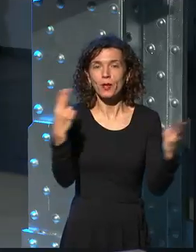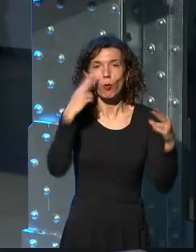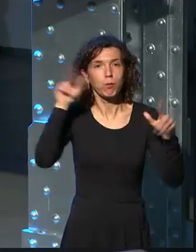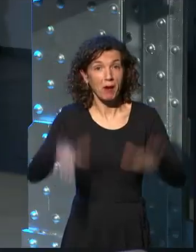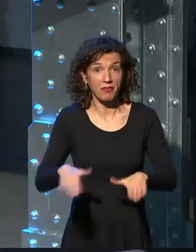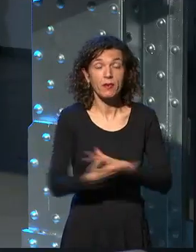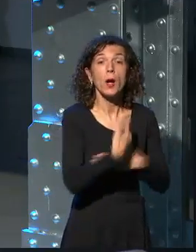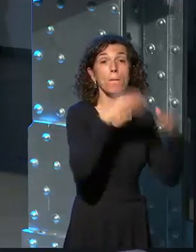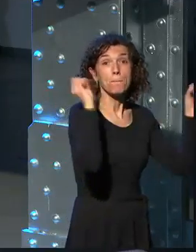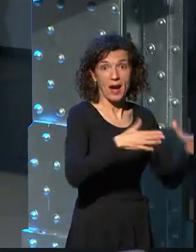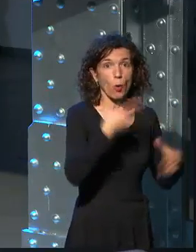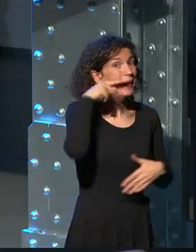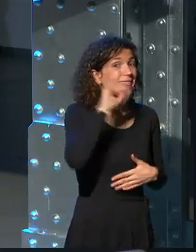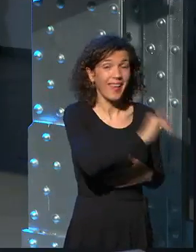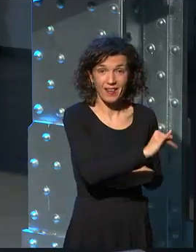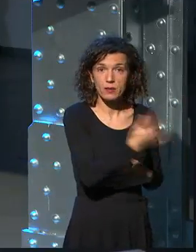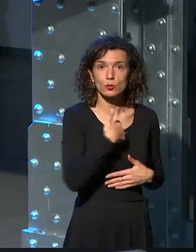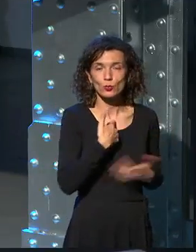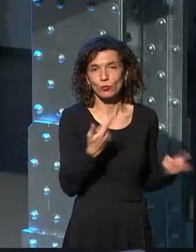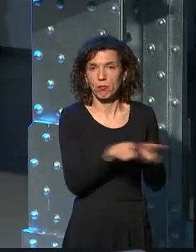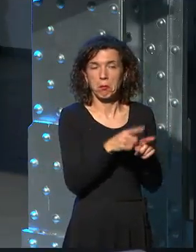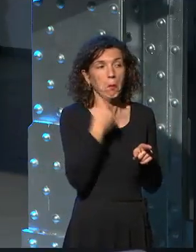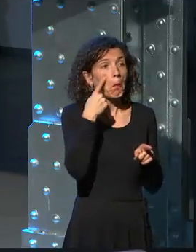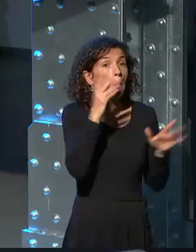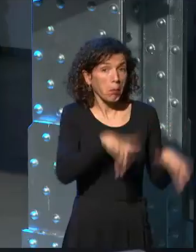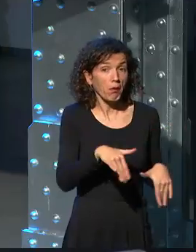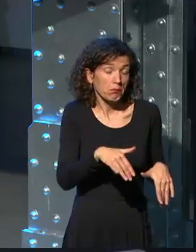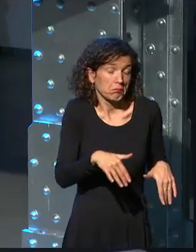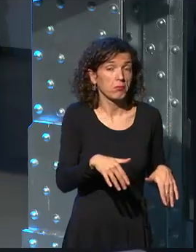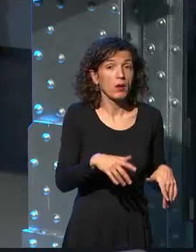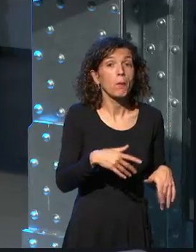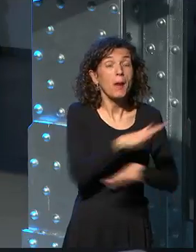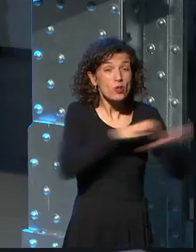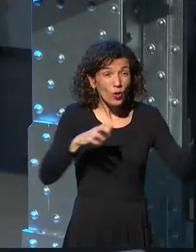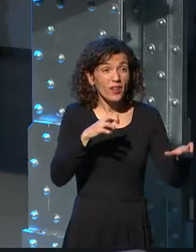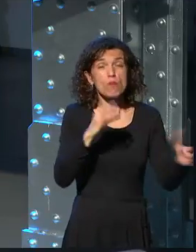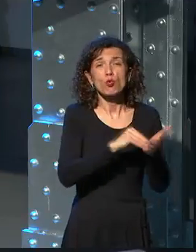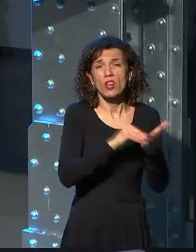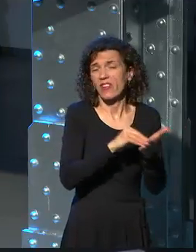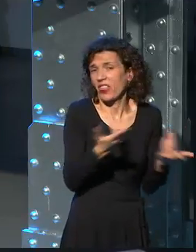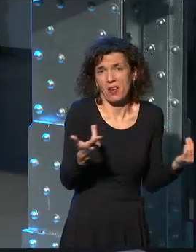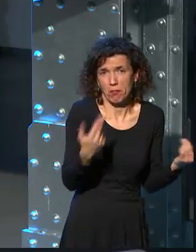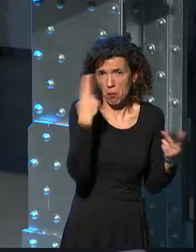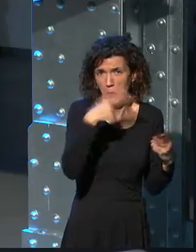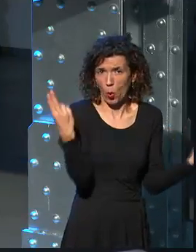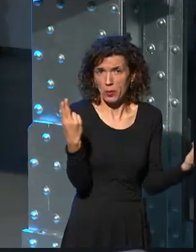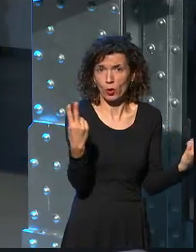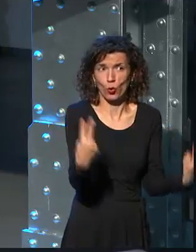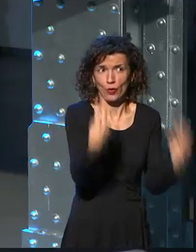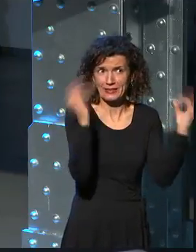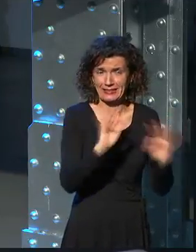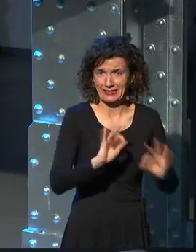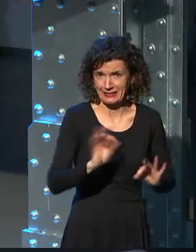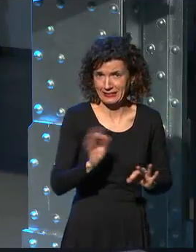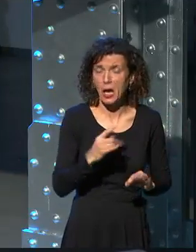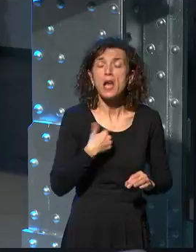mago que ya tenga experiencia ya sabe que aunque tú lo notes, la mayor parte de las veces el público no se entera y puede seguir adelante. Y